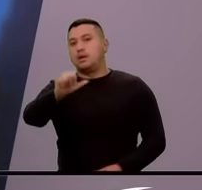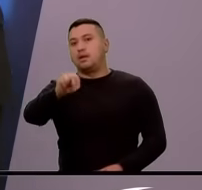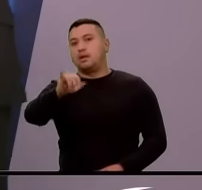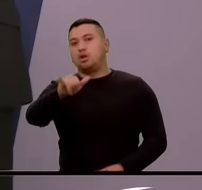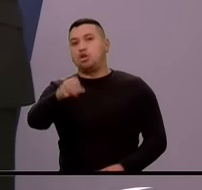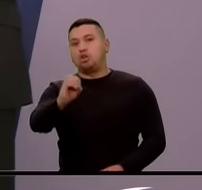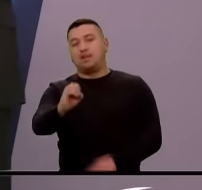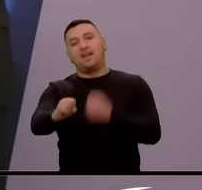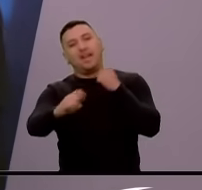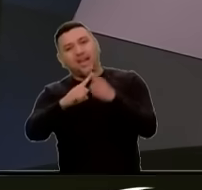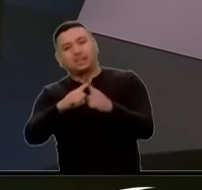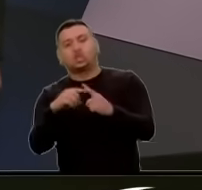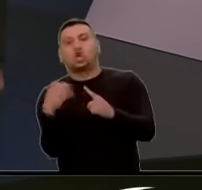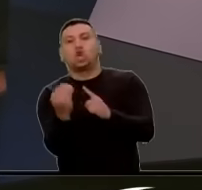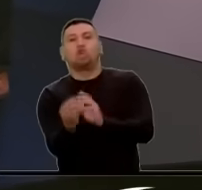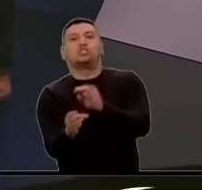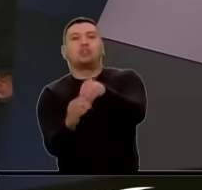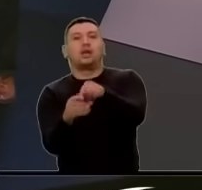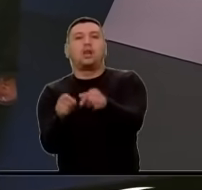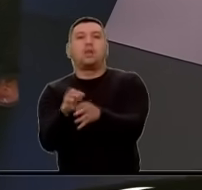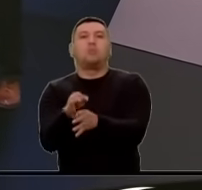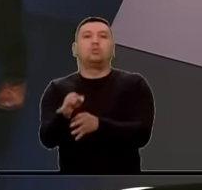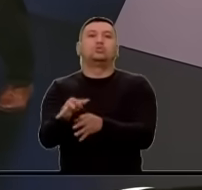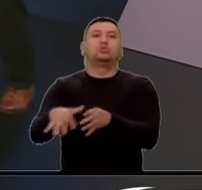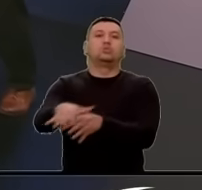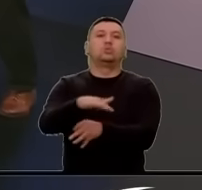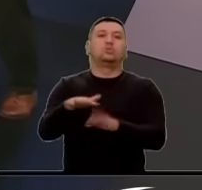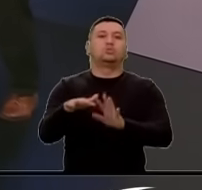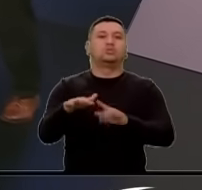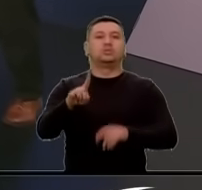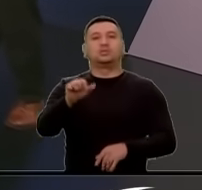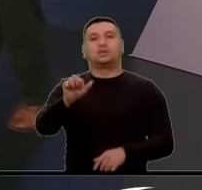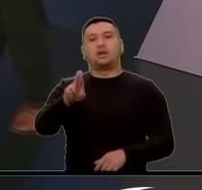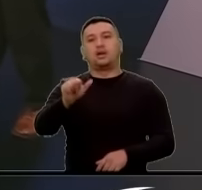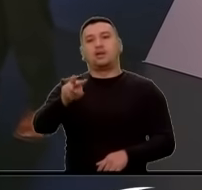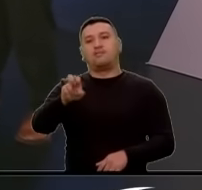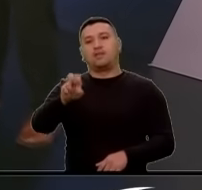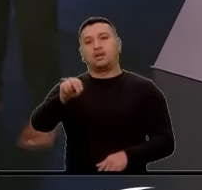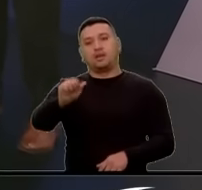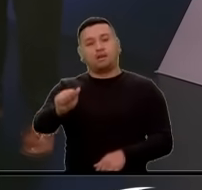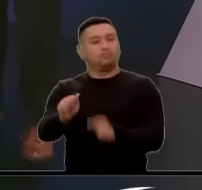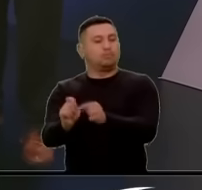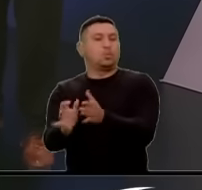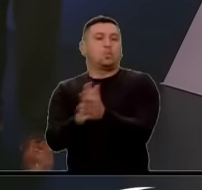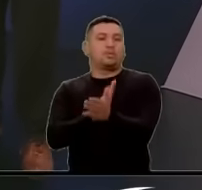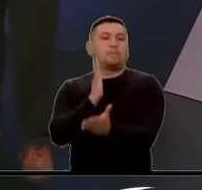pasó el 31 de diciembre cuando iba con su familia y el ELN volvió a salir a las